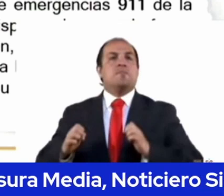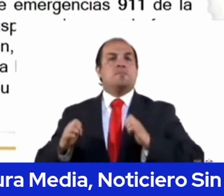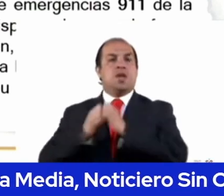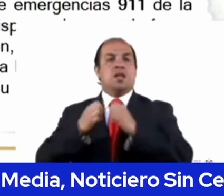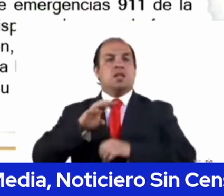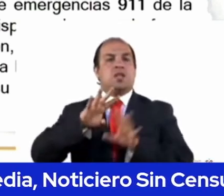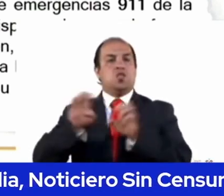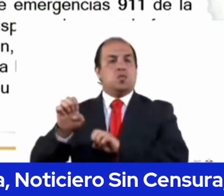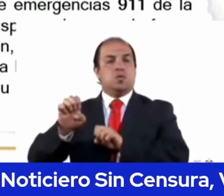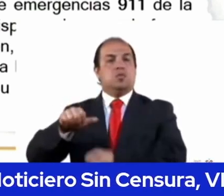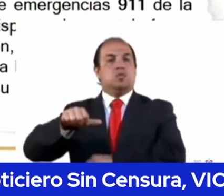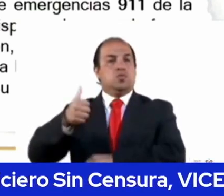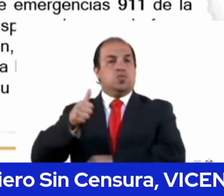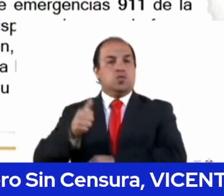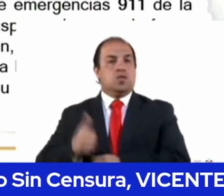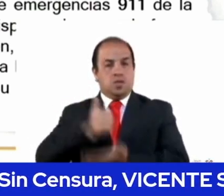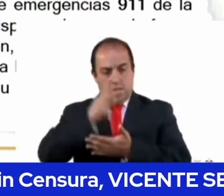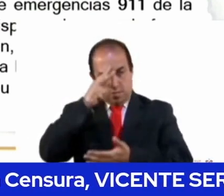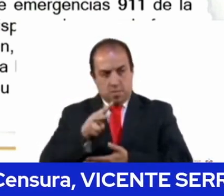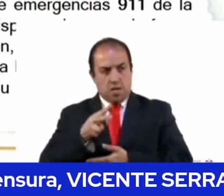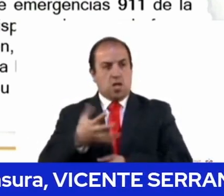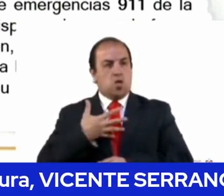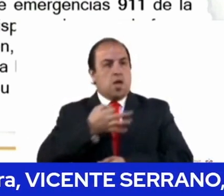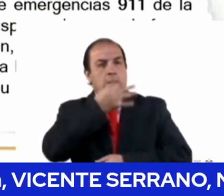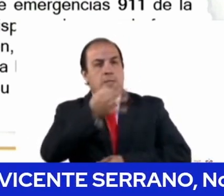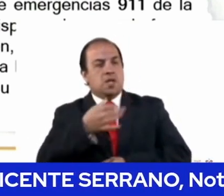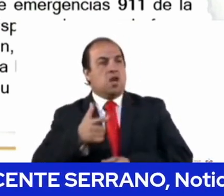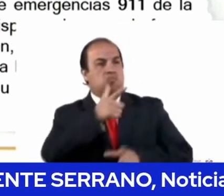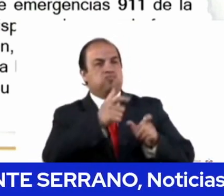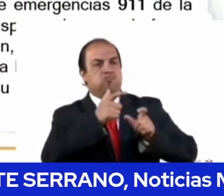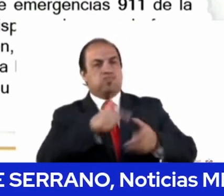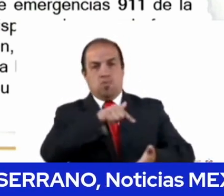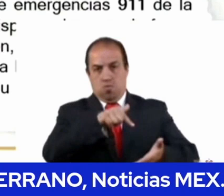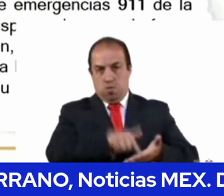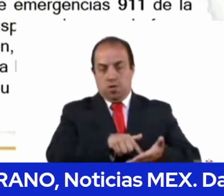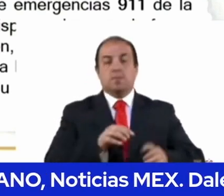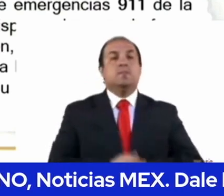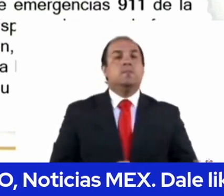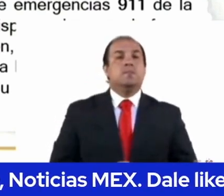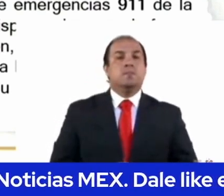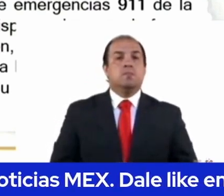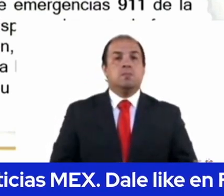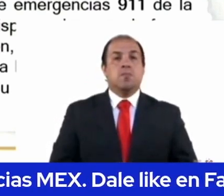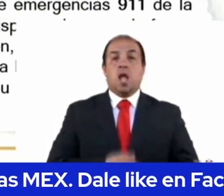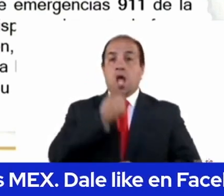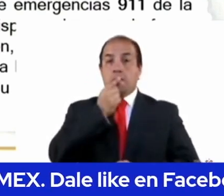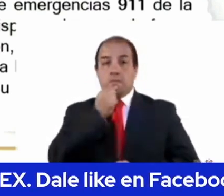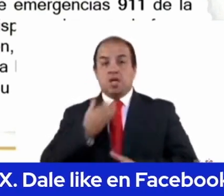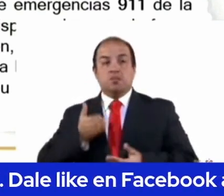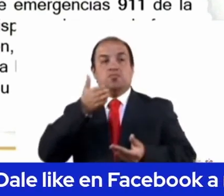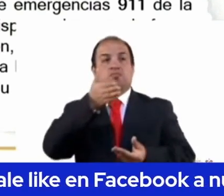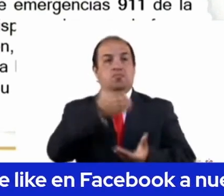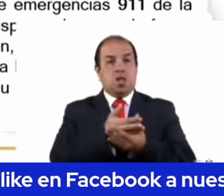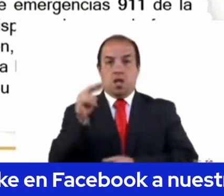a partir de hoy y fue muy bueno la discreción que mantuvieron, porque gracias a ello pudieron realizar el